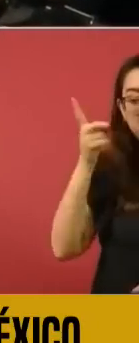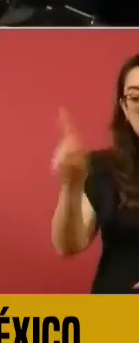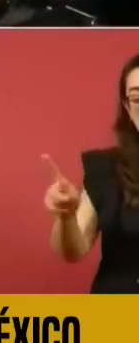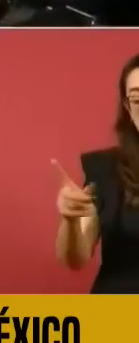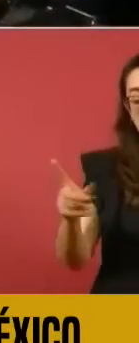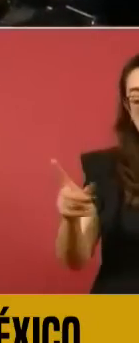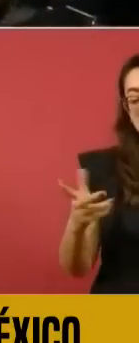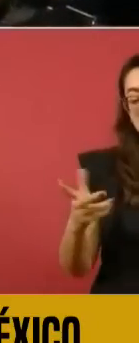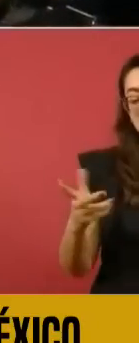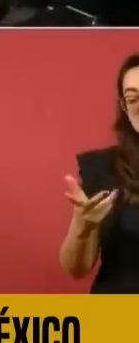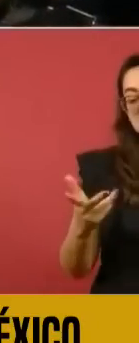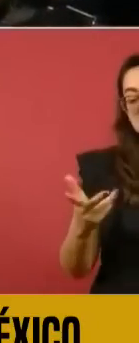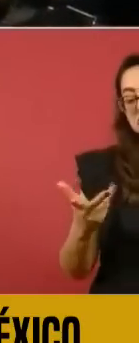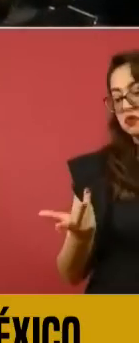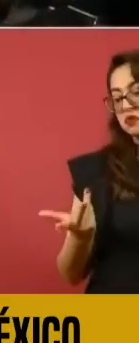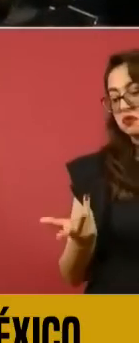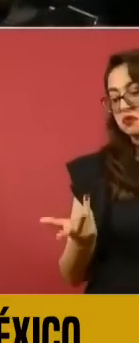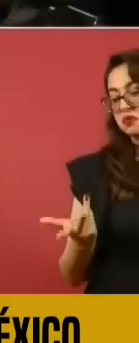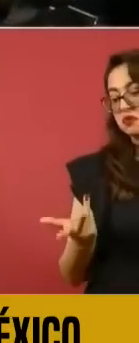seguridad jurídica en México.